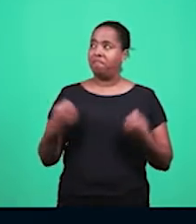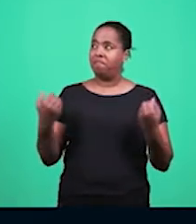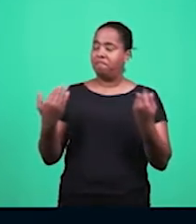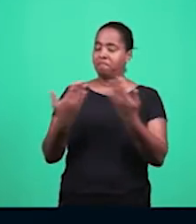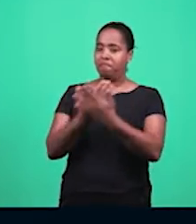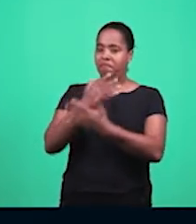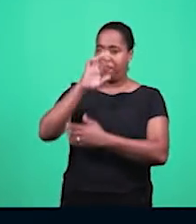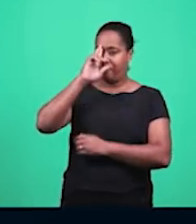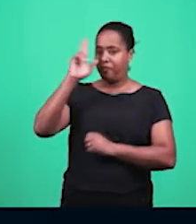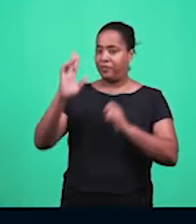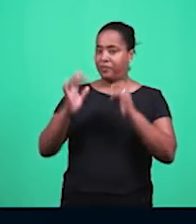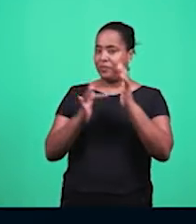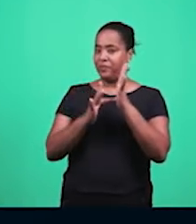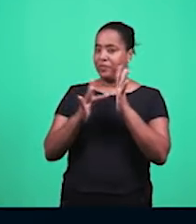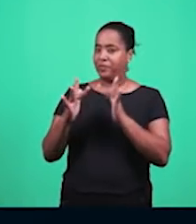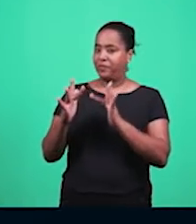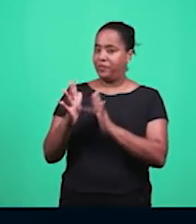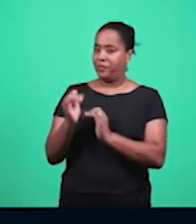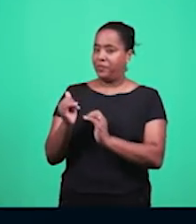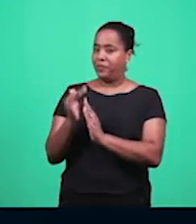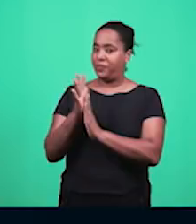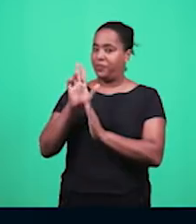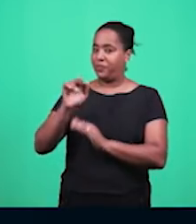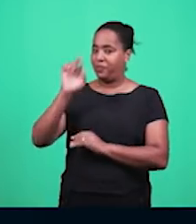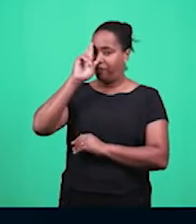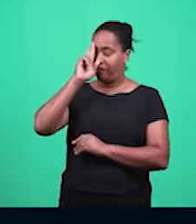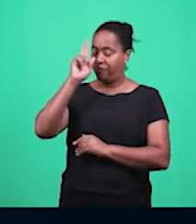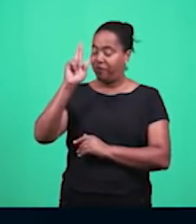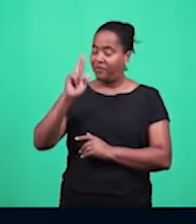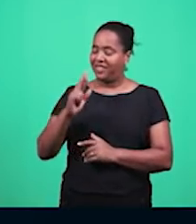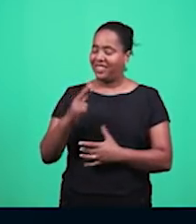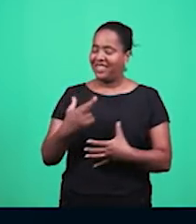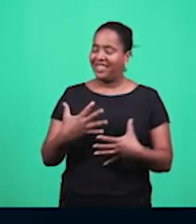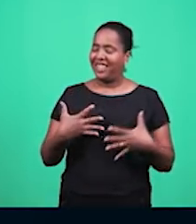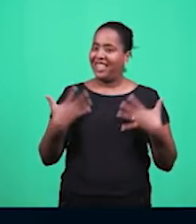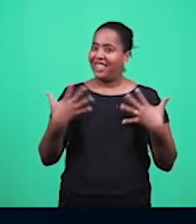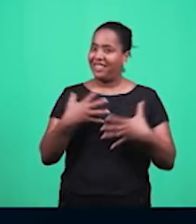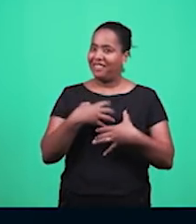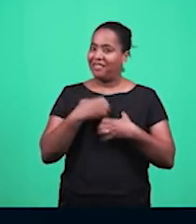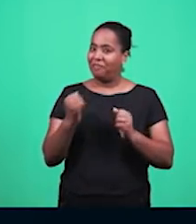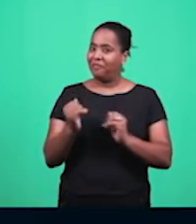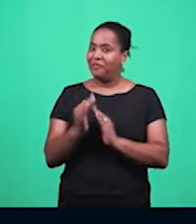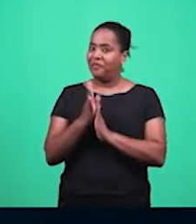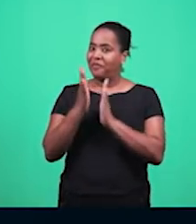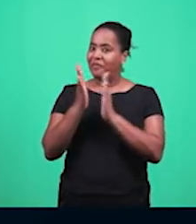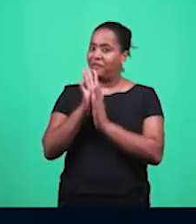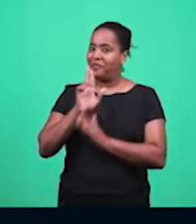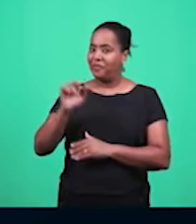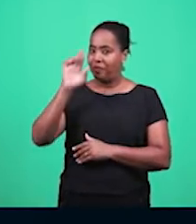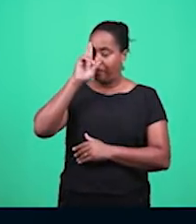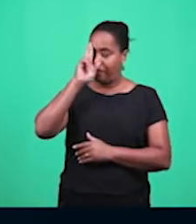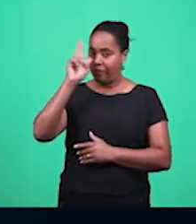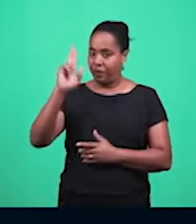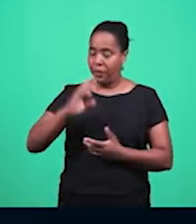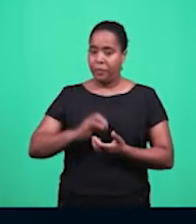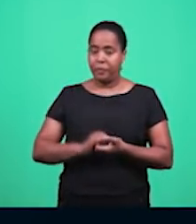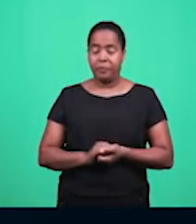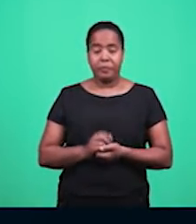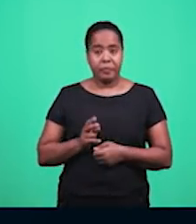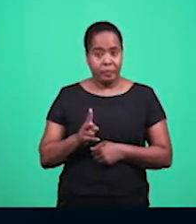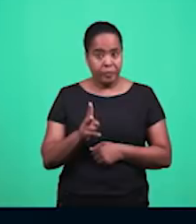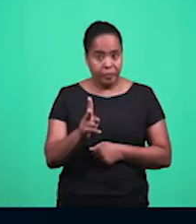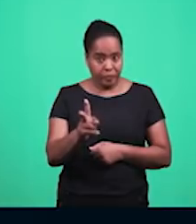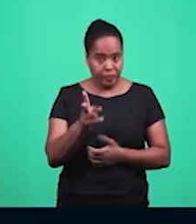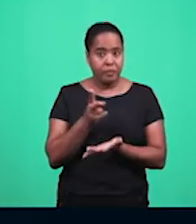gloria jesús alabado sea el nombre del señor qué alegría de poder alabar al señor y nosotros vamos a